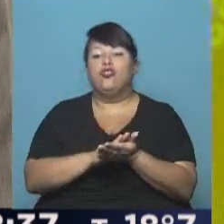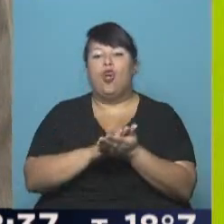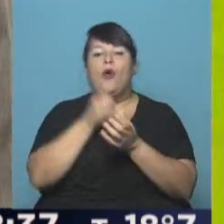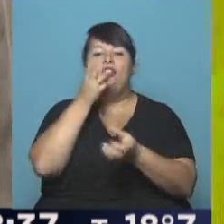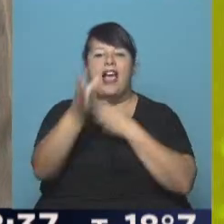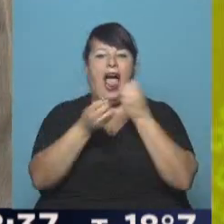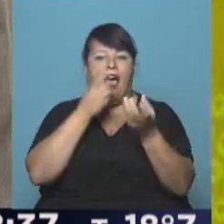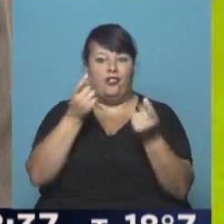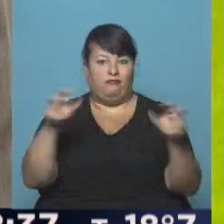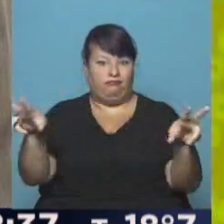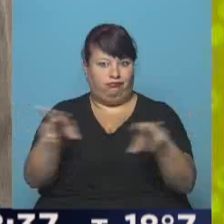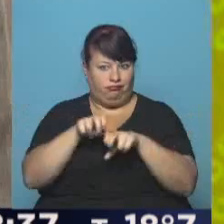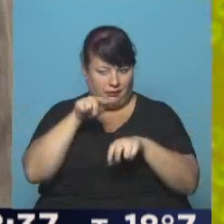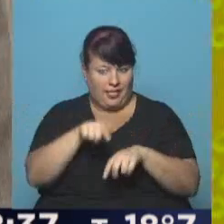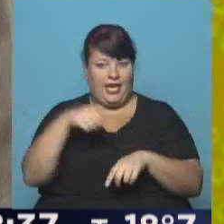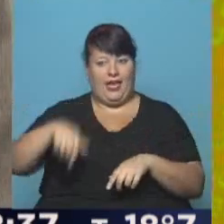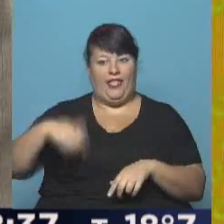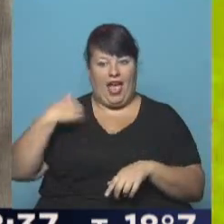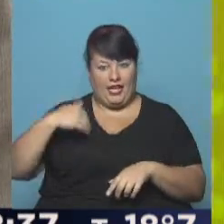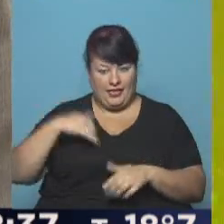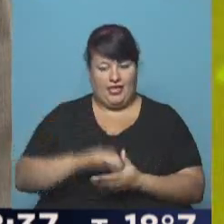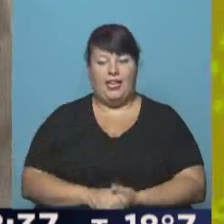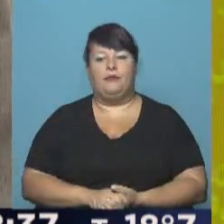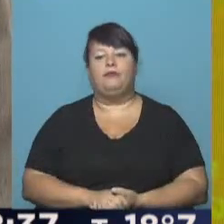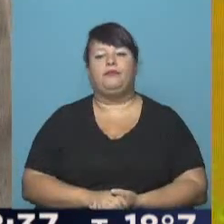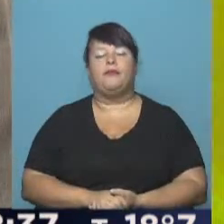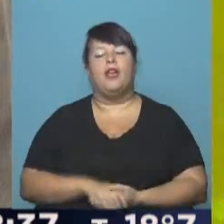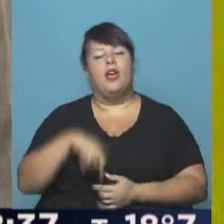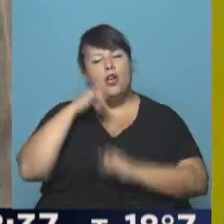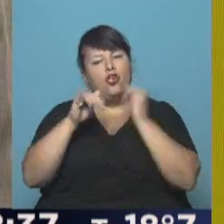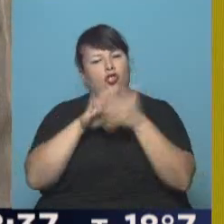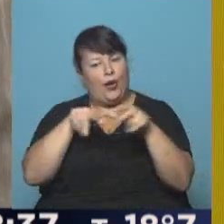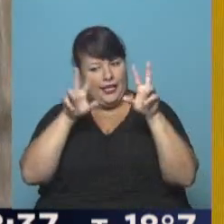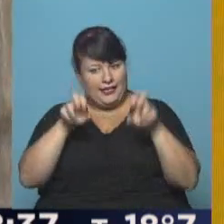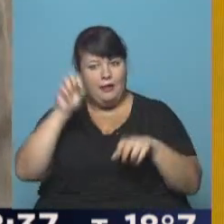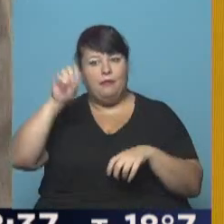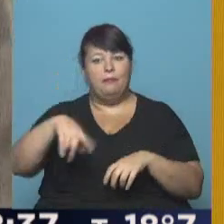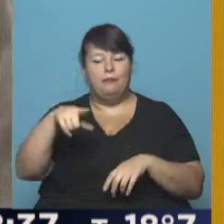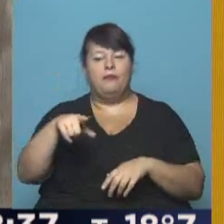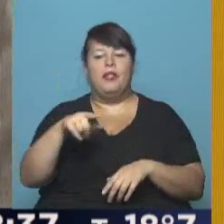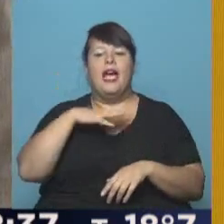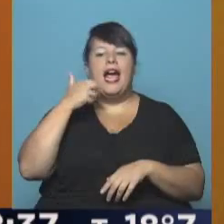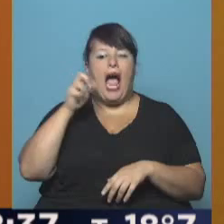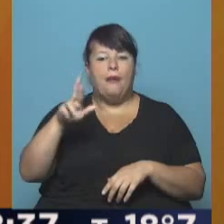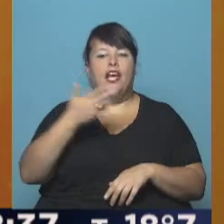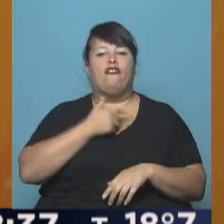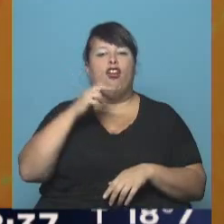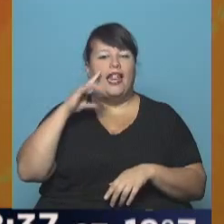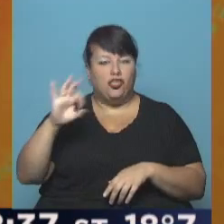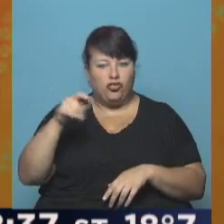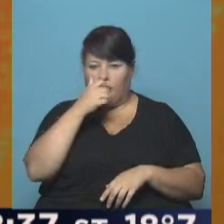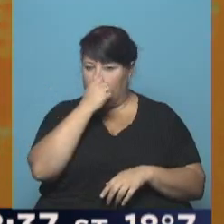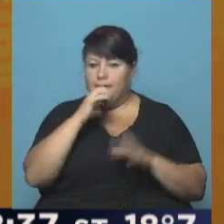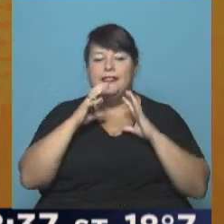el blanqueo de capitales en la república argentina vamos a hablar sobre ese tema está junto a nosotros xavier florencio de